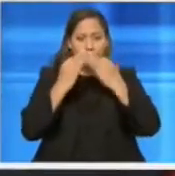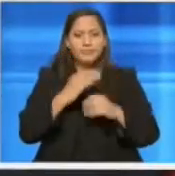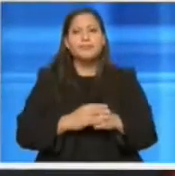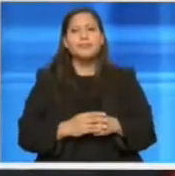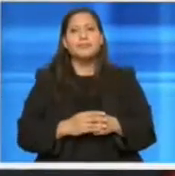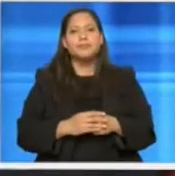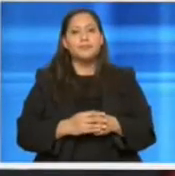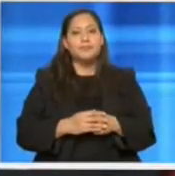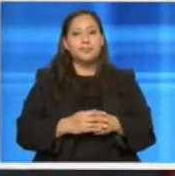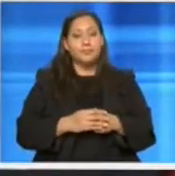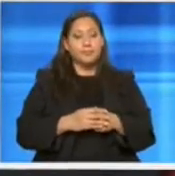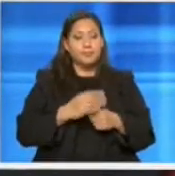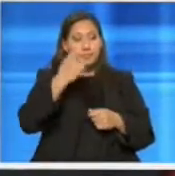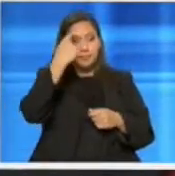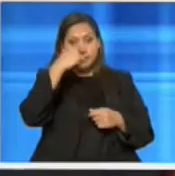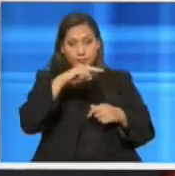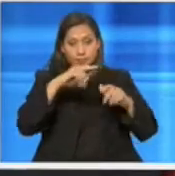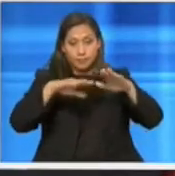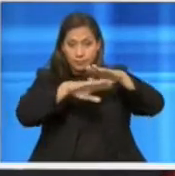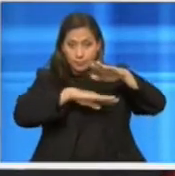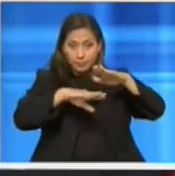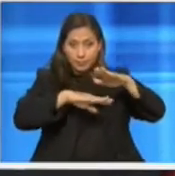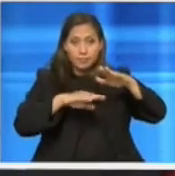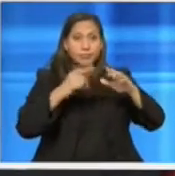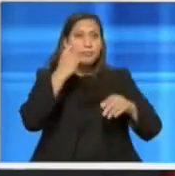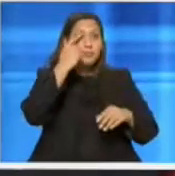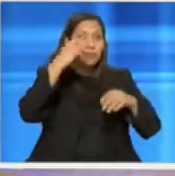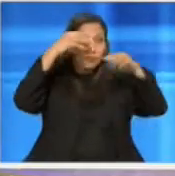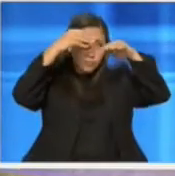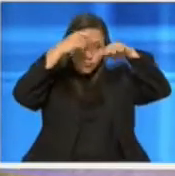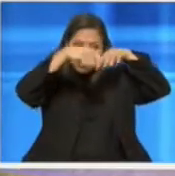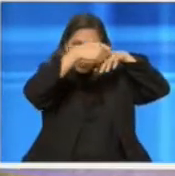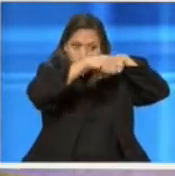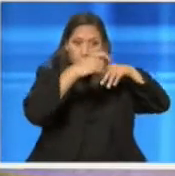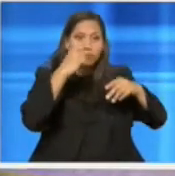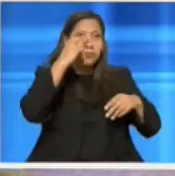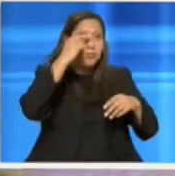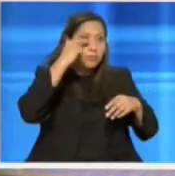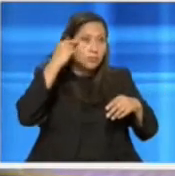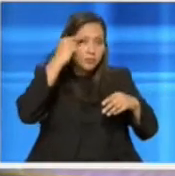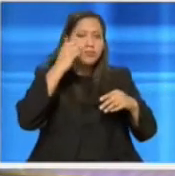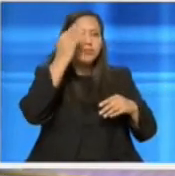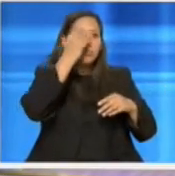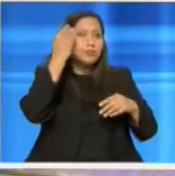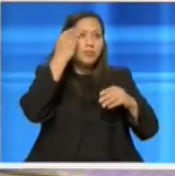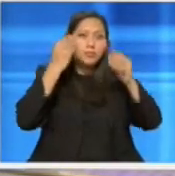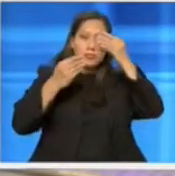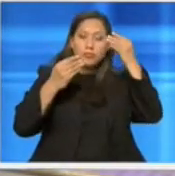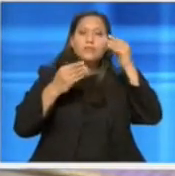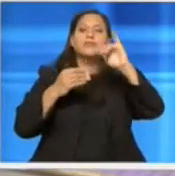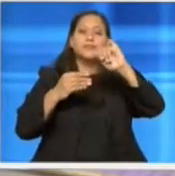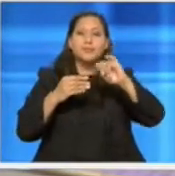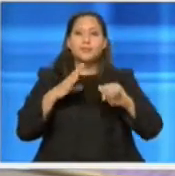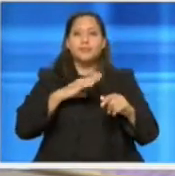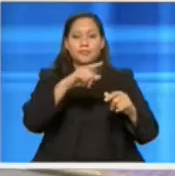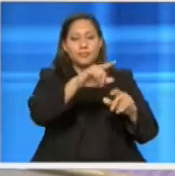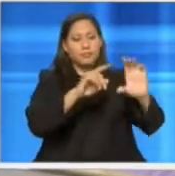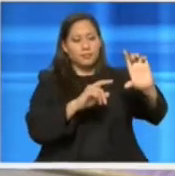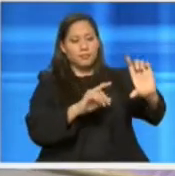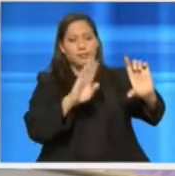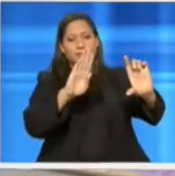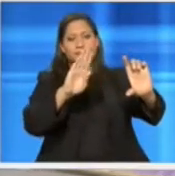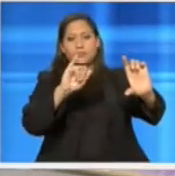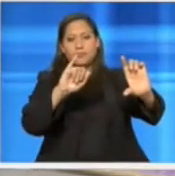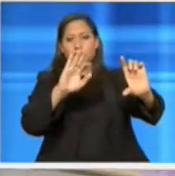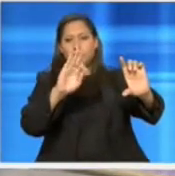la base, retirar la base o también retira el contorno de ojos, la máscara de pestañas. De ojos tenemos que es un bifásico, que